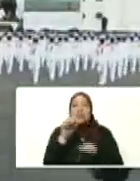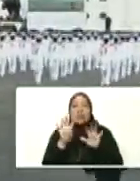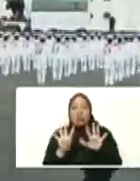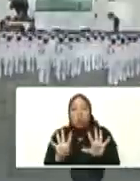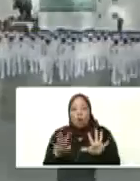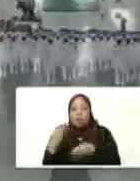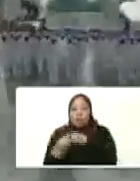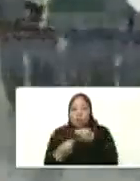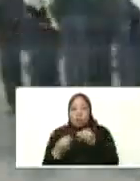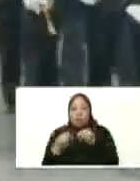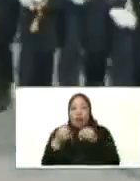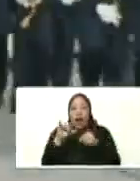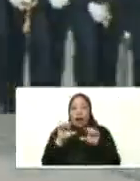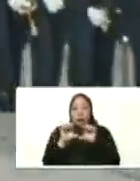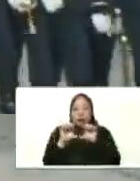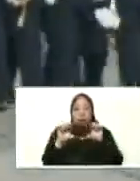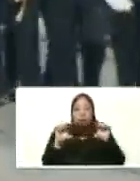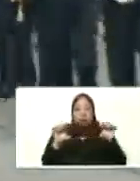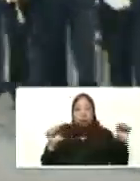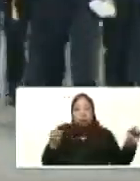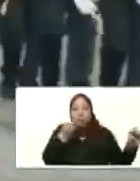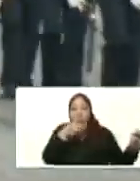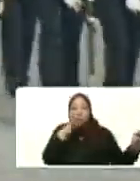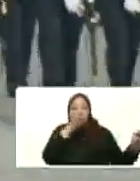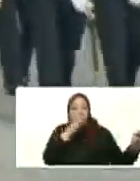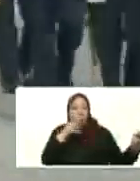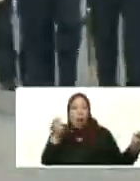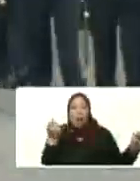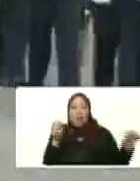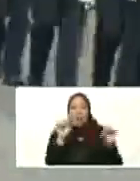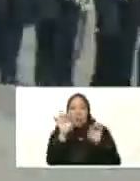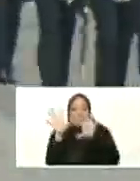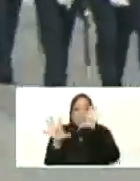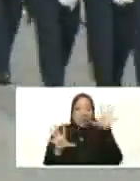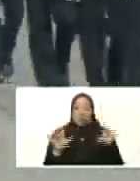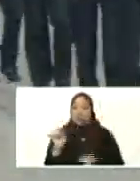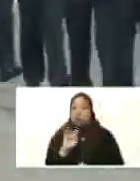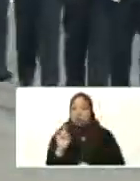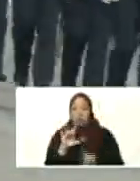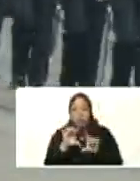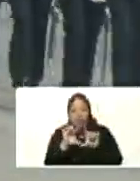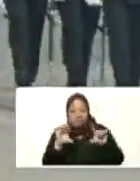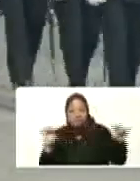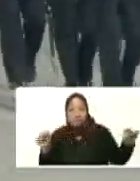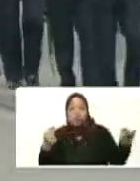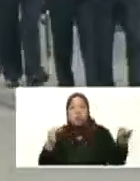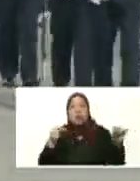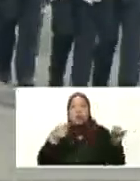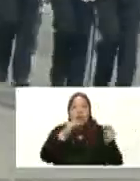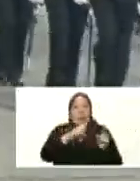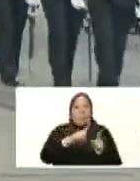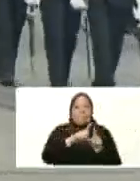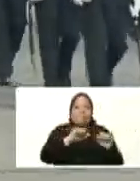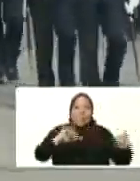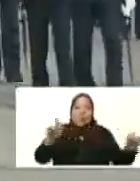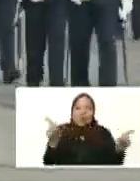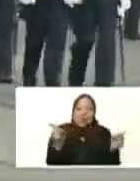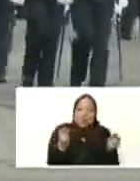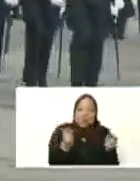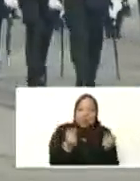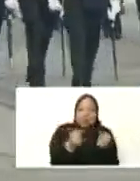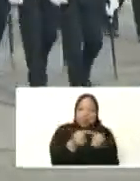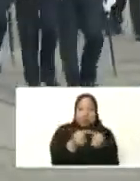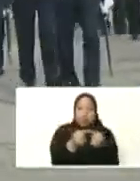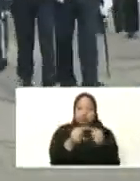es lisa, sin brillo, de acero templado, se adelgaza en el centro, se ensancha hacia el final y termina en puntas a